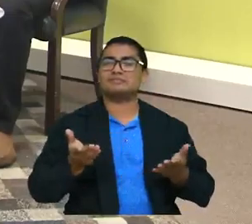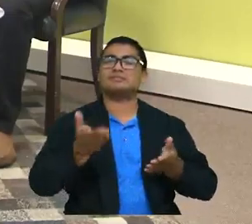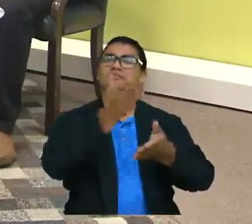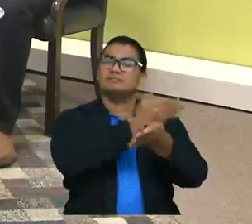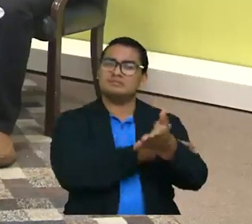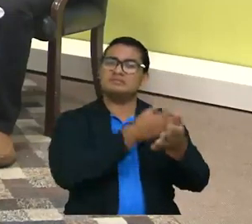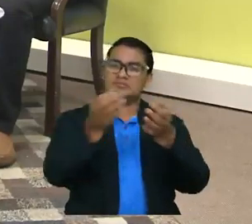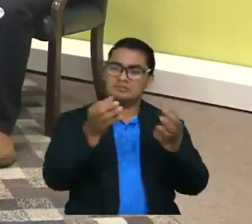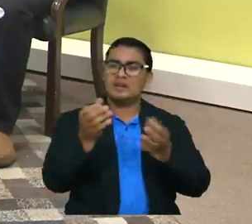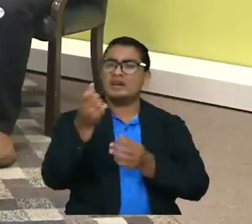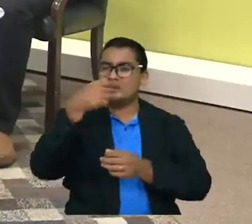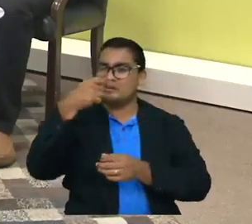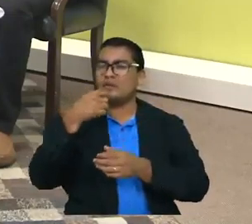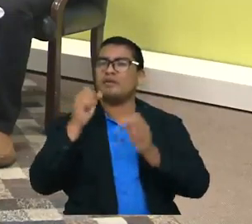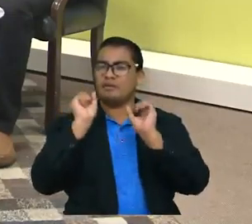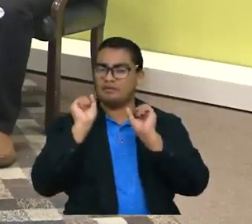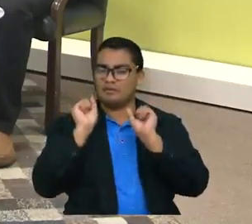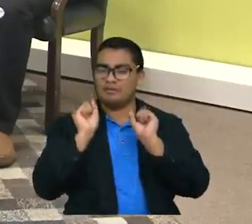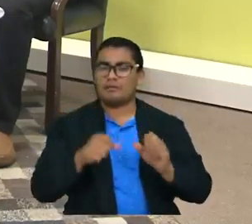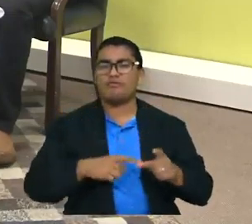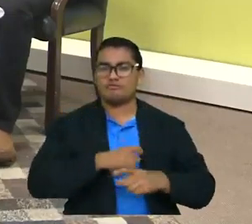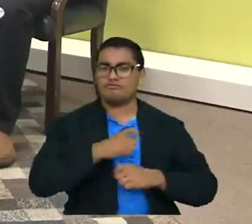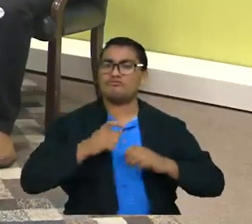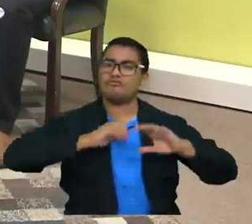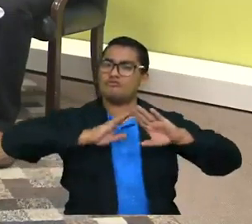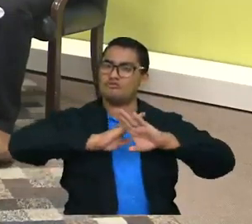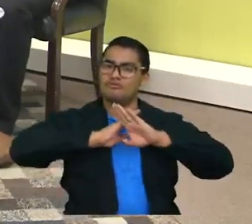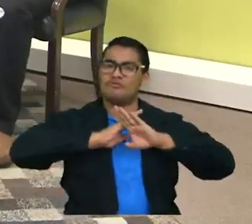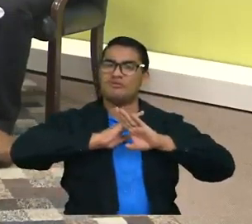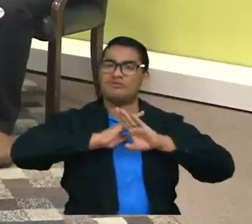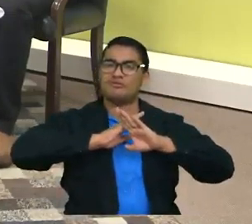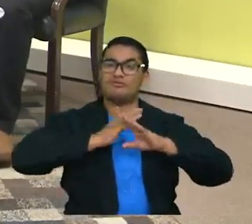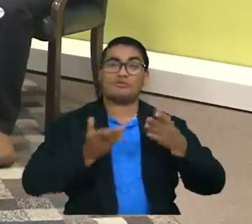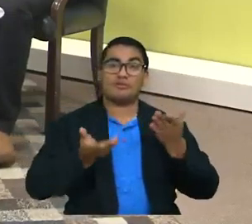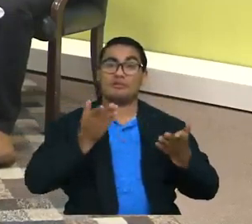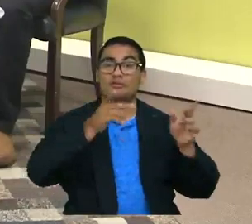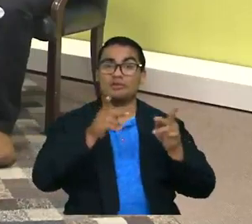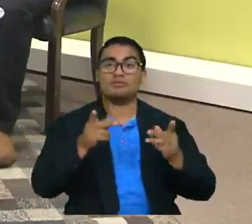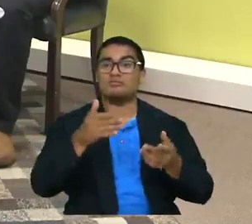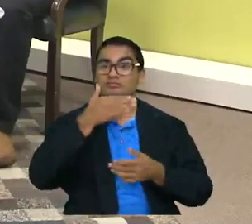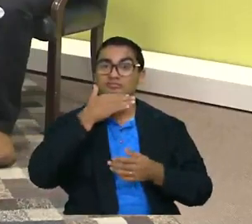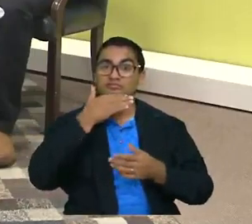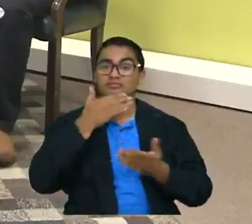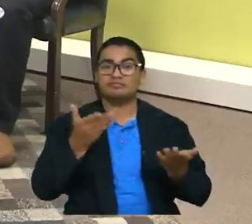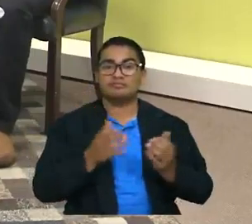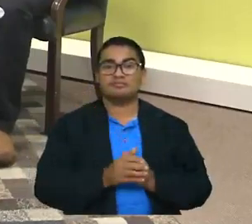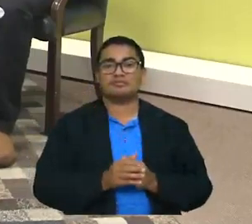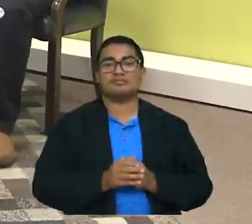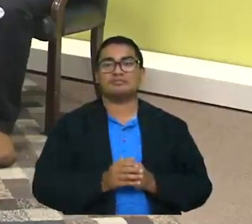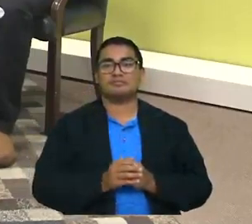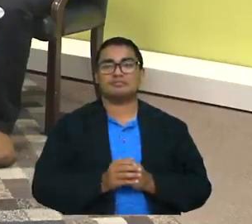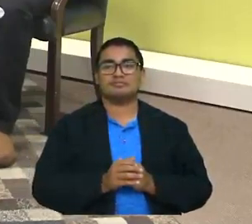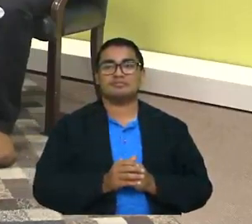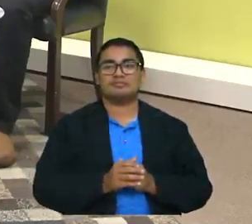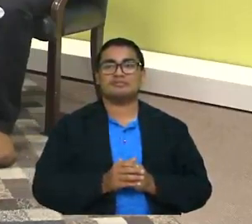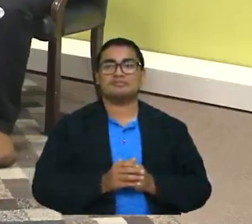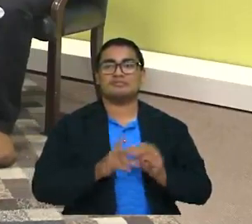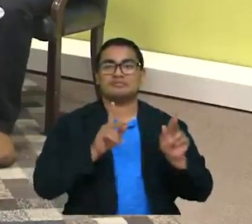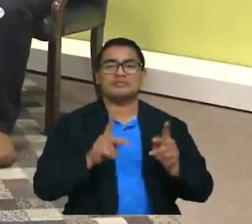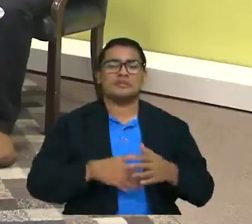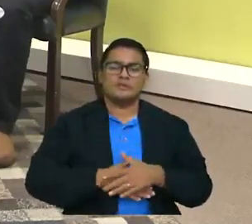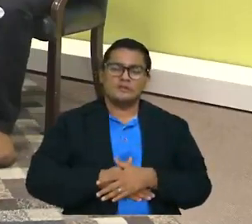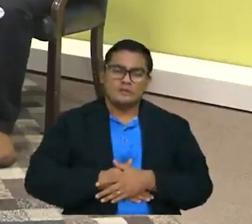de medicamentos se pueden aplicar cuando una persona ya presenta constantes problemas, pues, de dolor estomacal, me